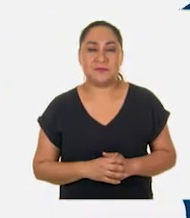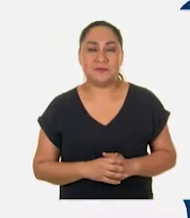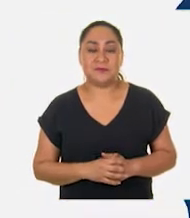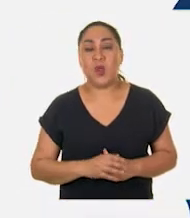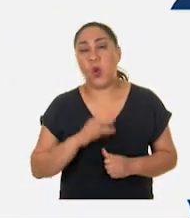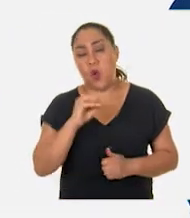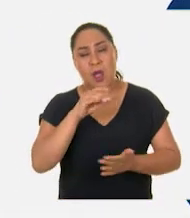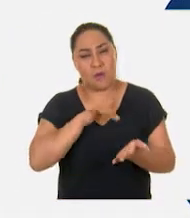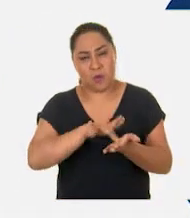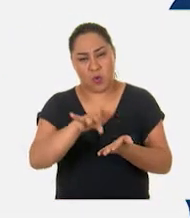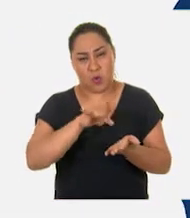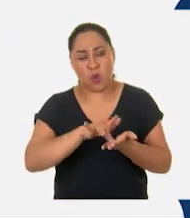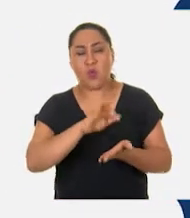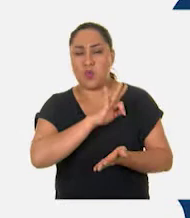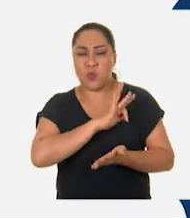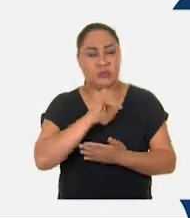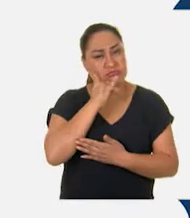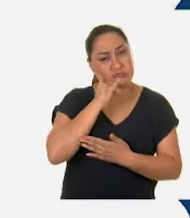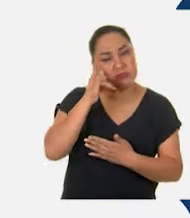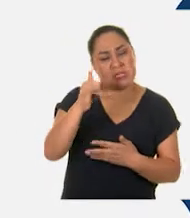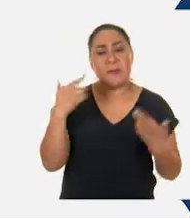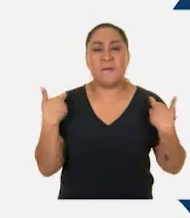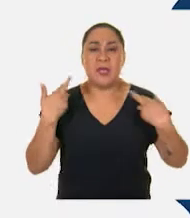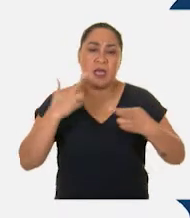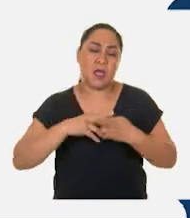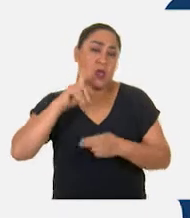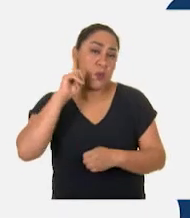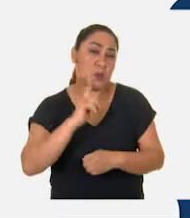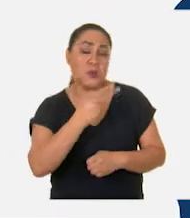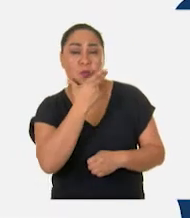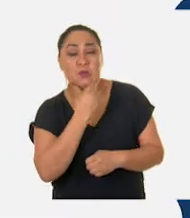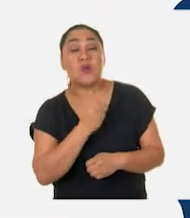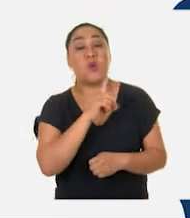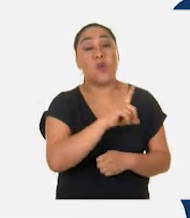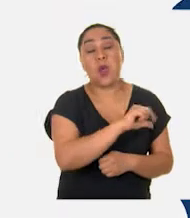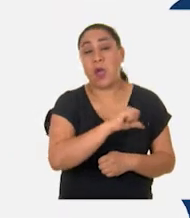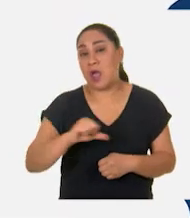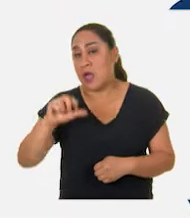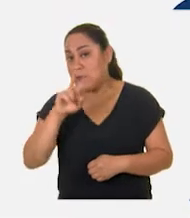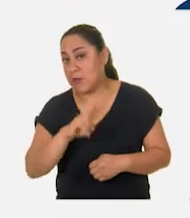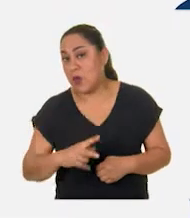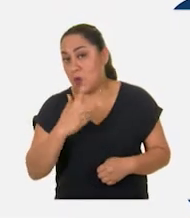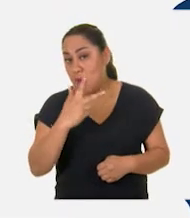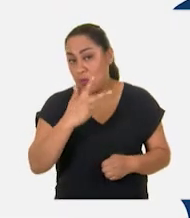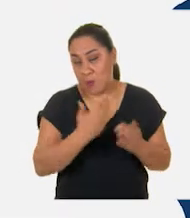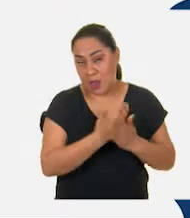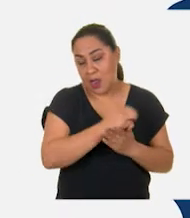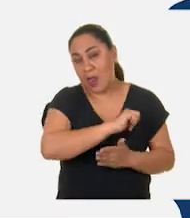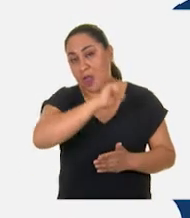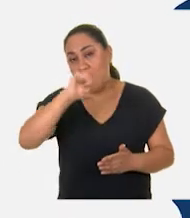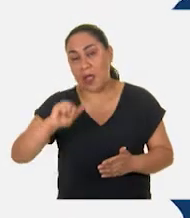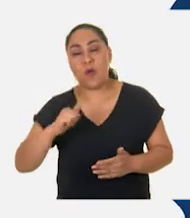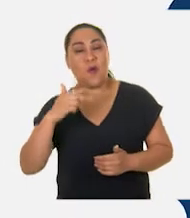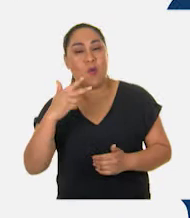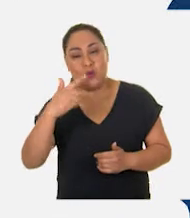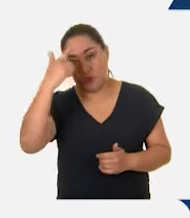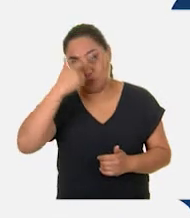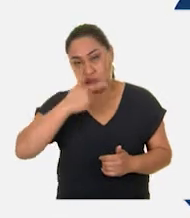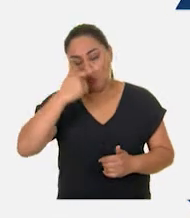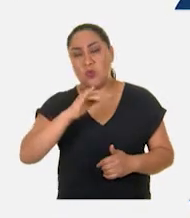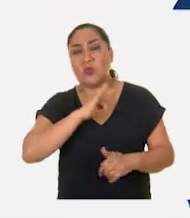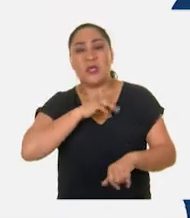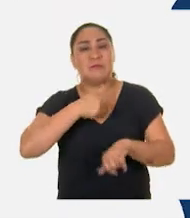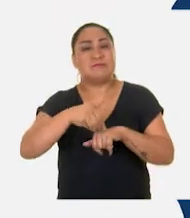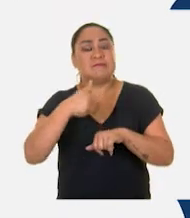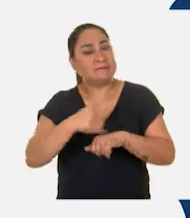Para apoyo pedagógico, hay maestras y maestros de lunes a viernes de 8 a 20 horas en el teléfono